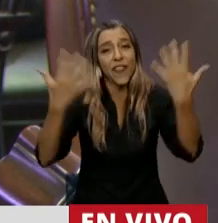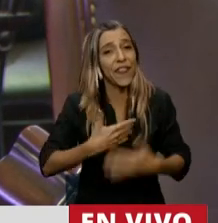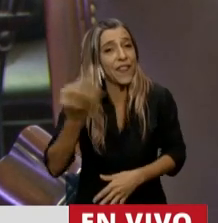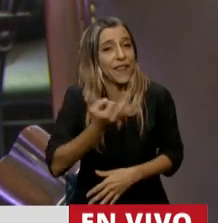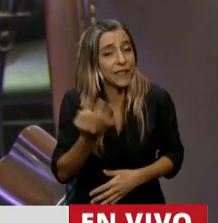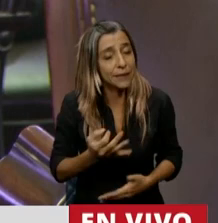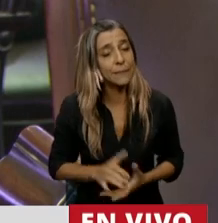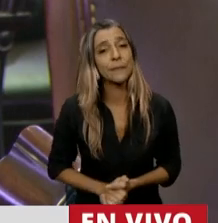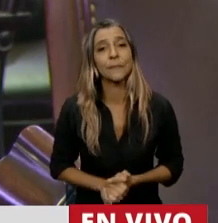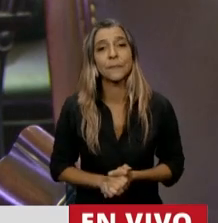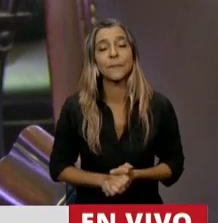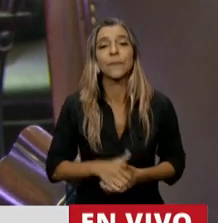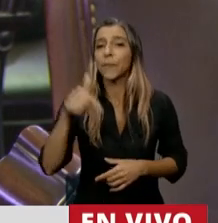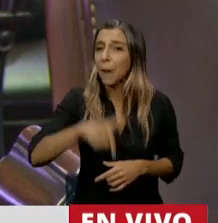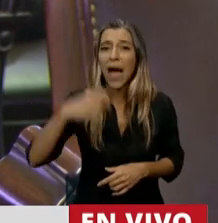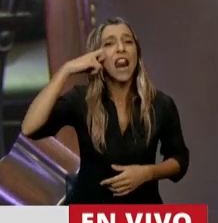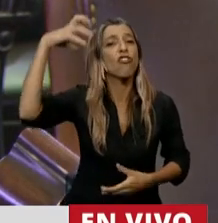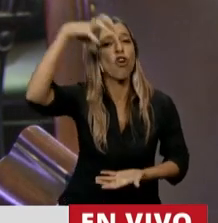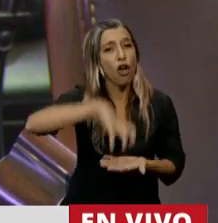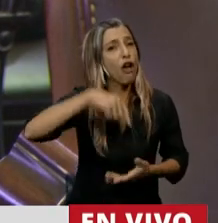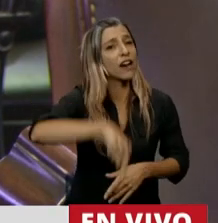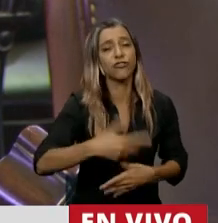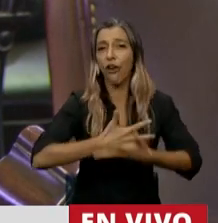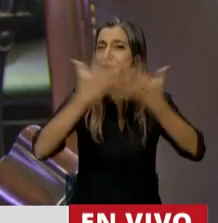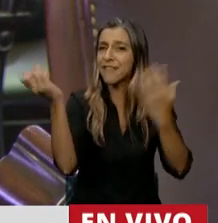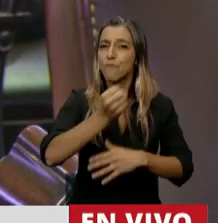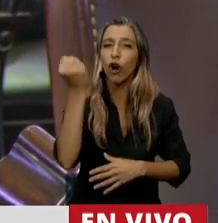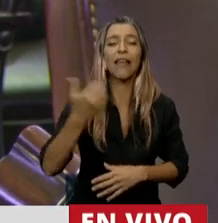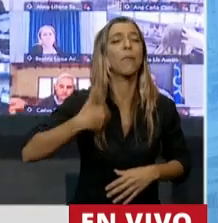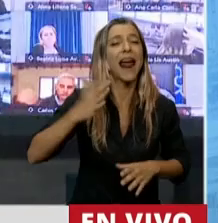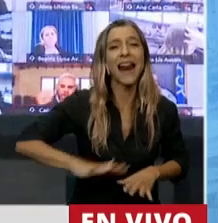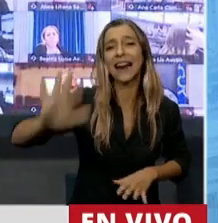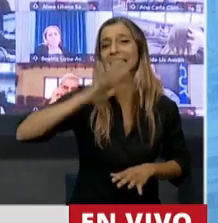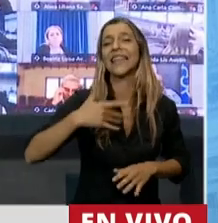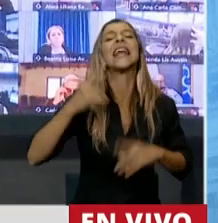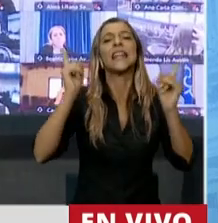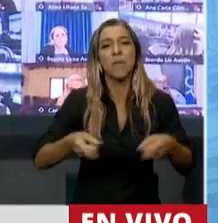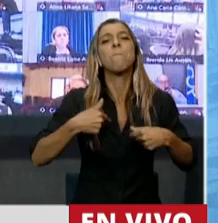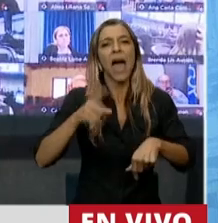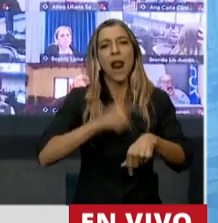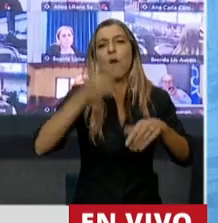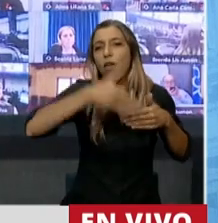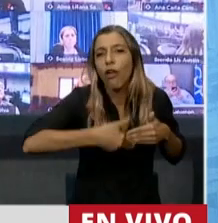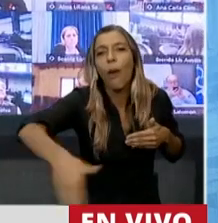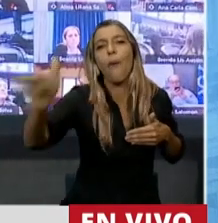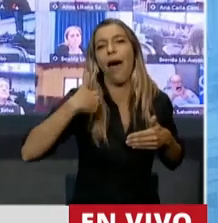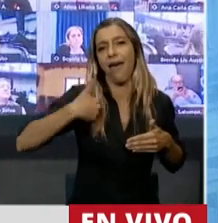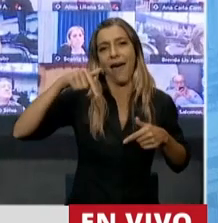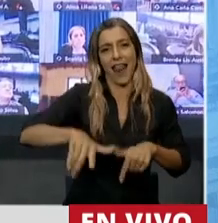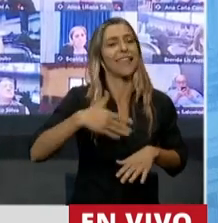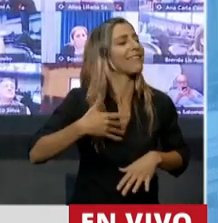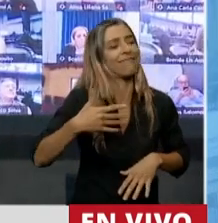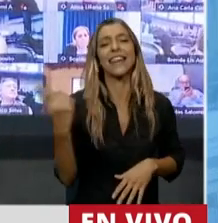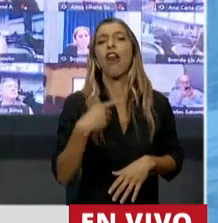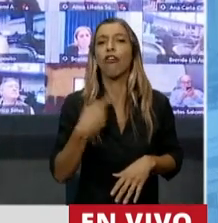muy importante para este Congreso y para la Argentina y para la etapa que se abre en este país. Vinimos a